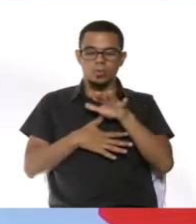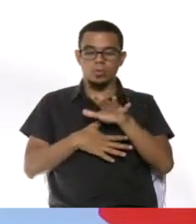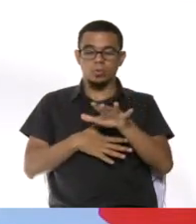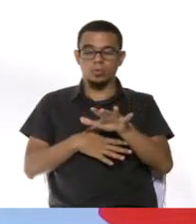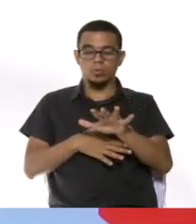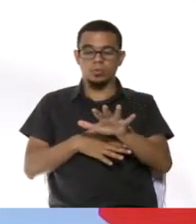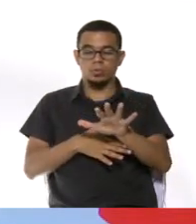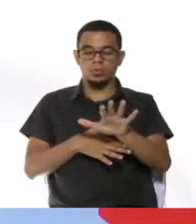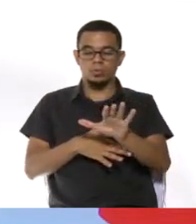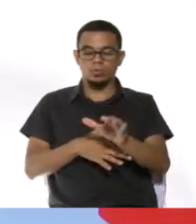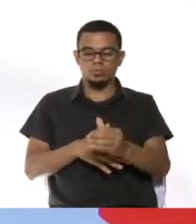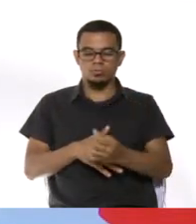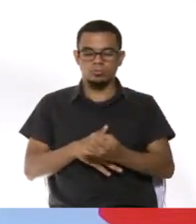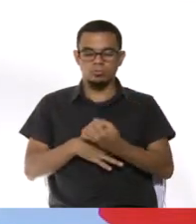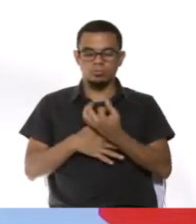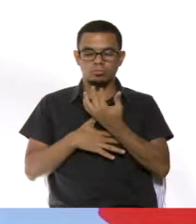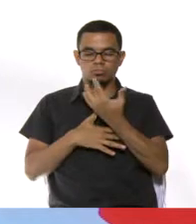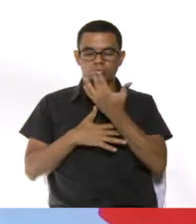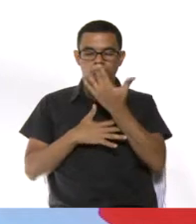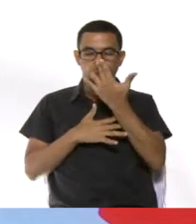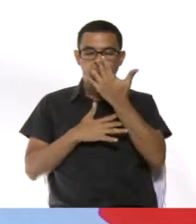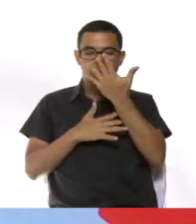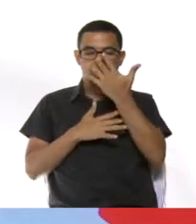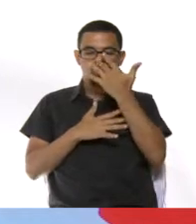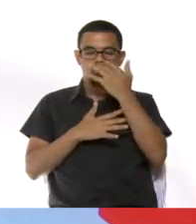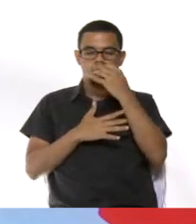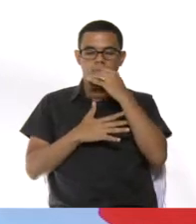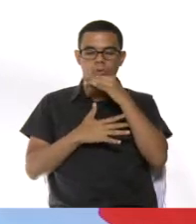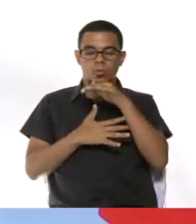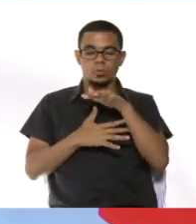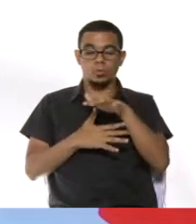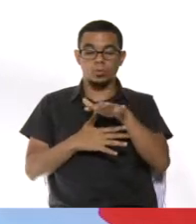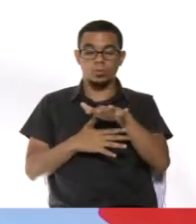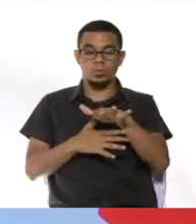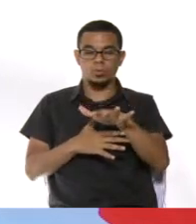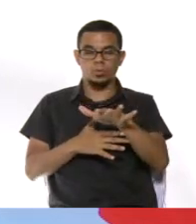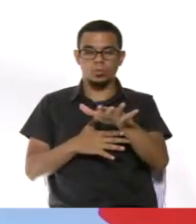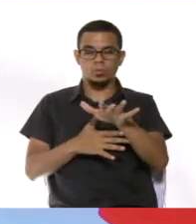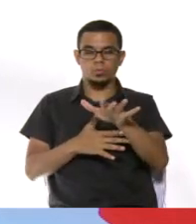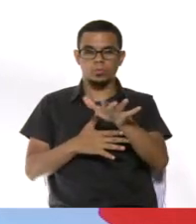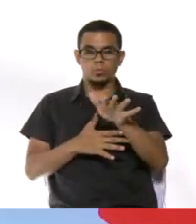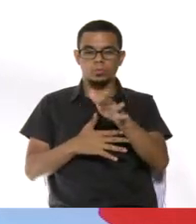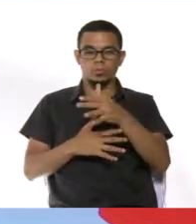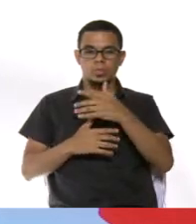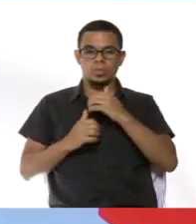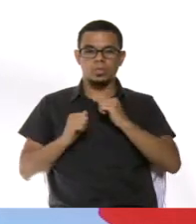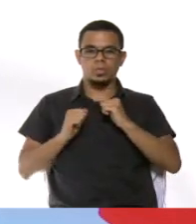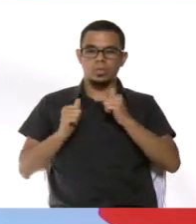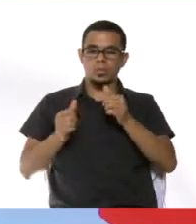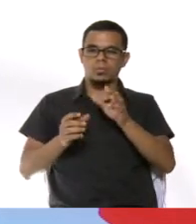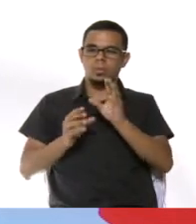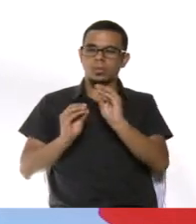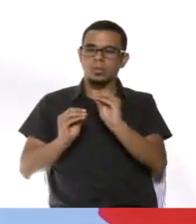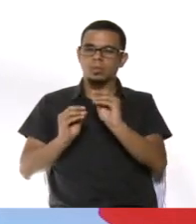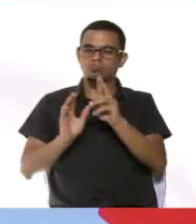Inhalen y exhalen. Los invitamos a que levanten sus manos,